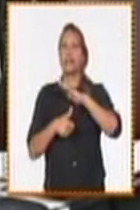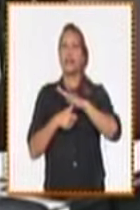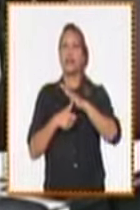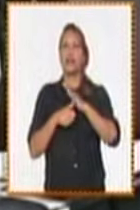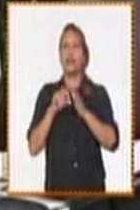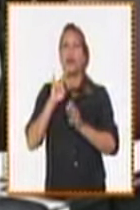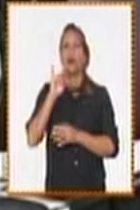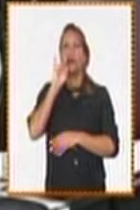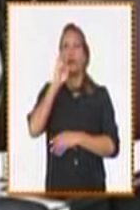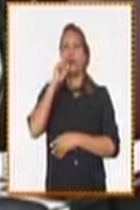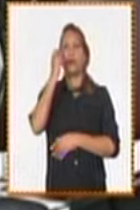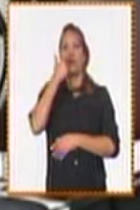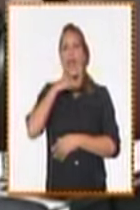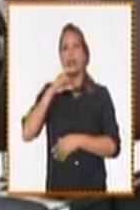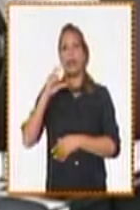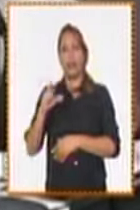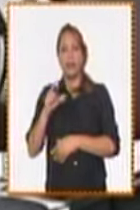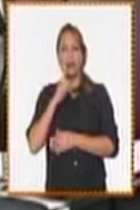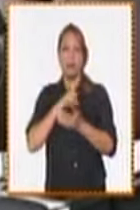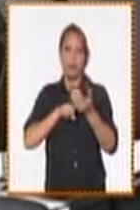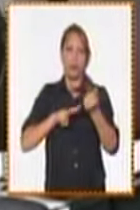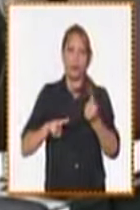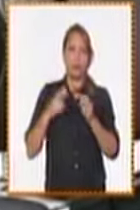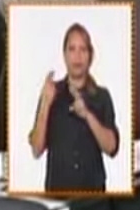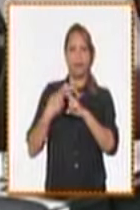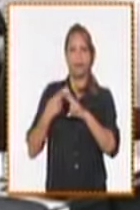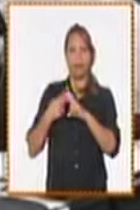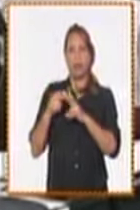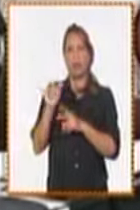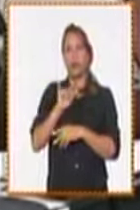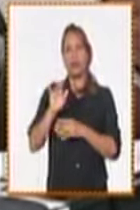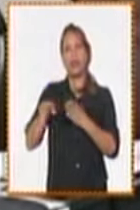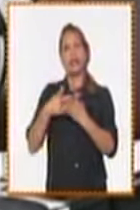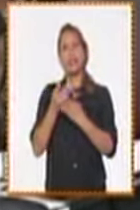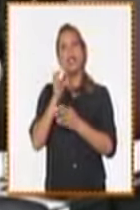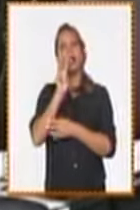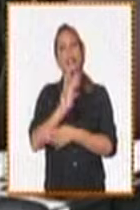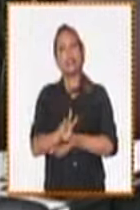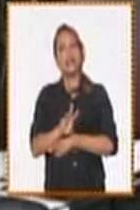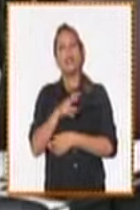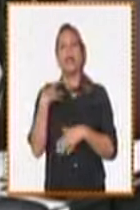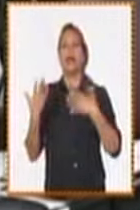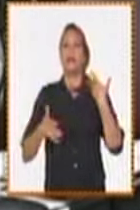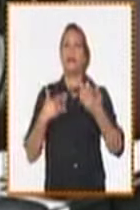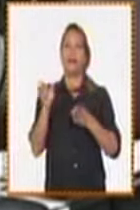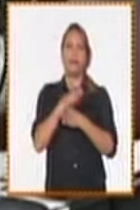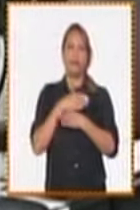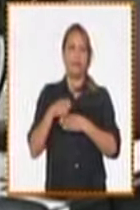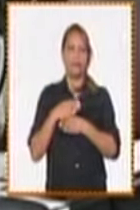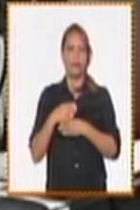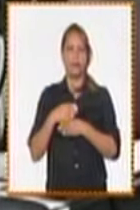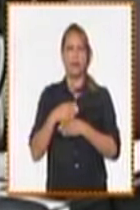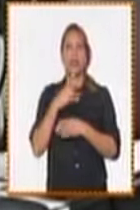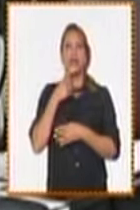unidad en nuestra provincia, y así sucesivamente. El día 3 también tenemos actividades, y lógicamente